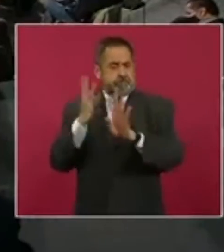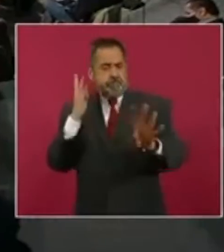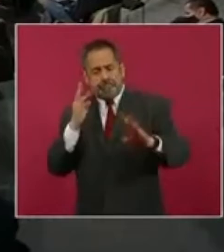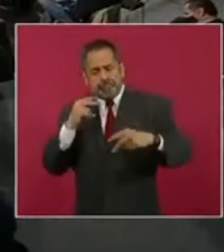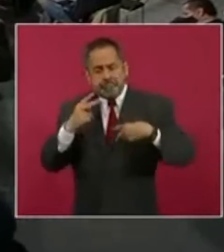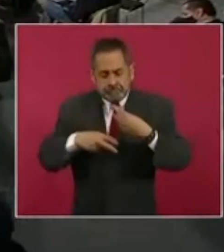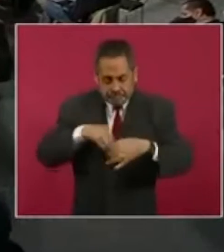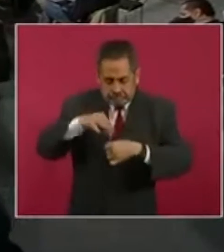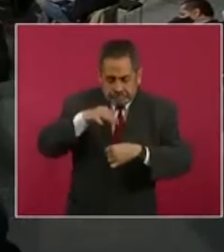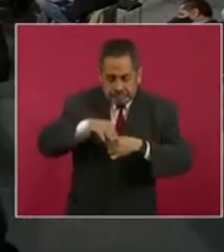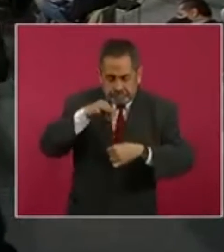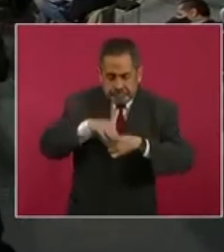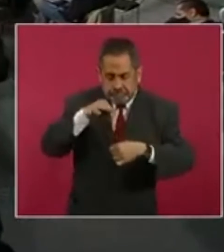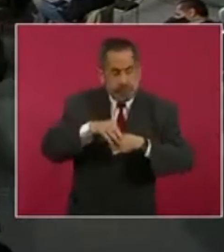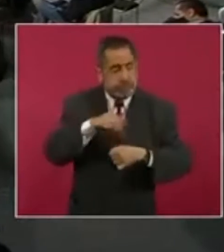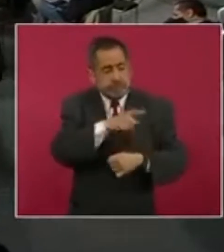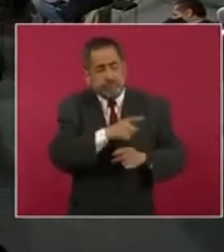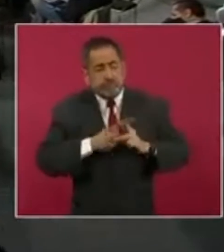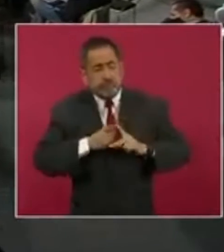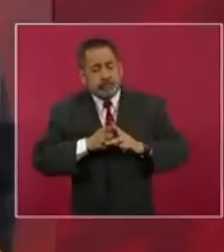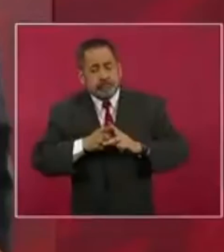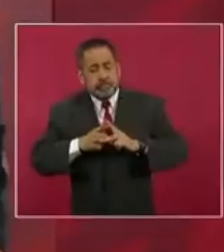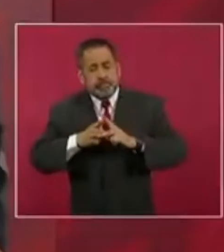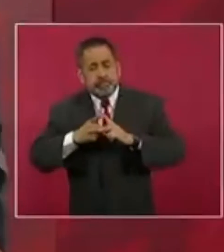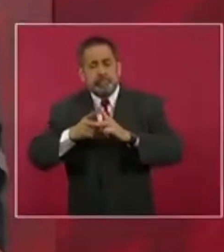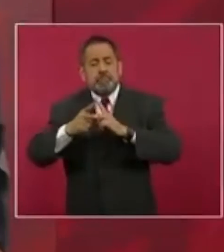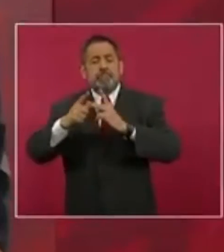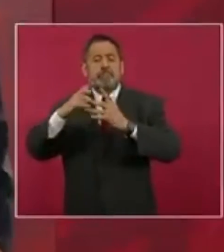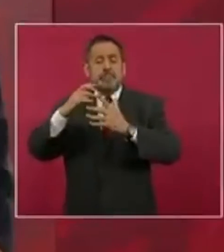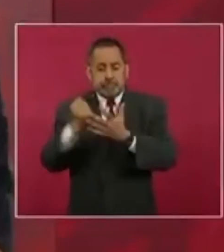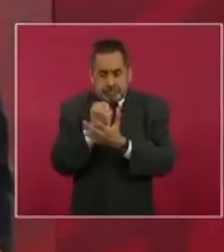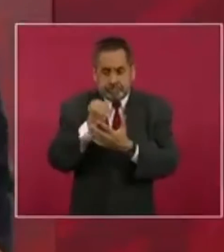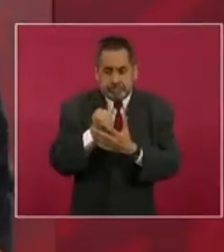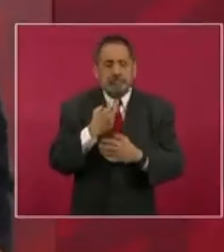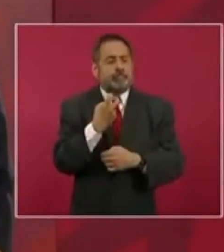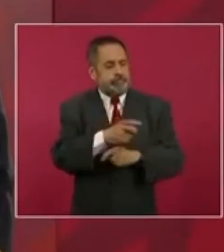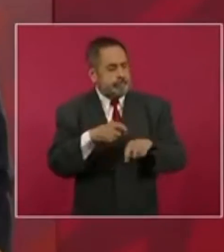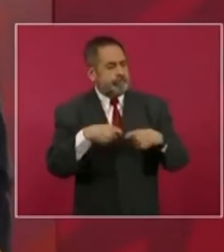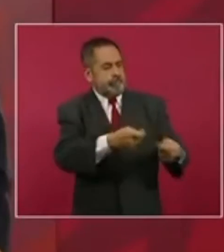El que saque más votos, ese va a ser el presidente.